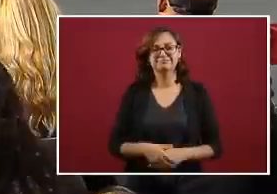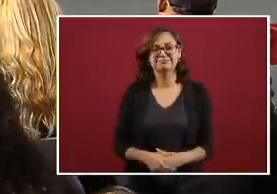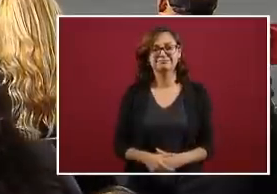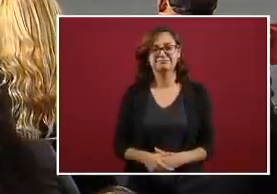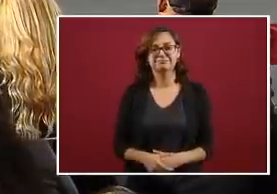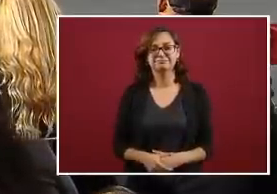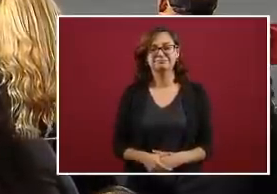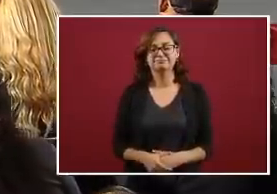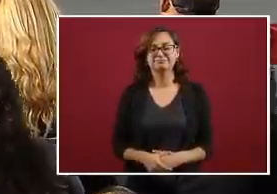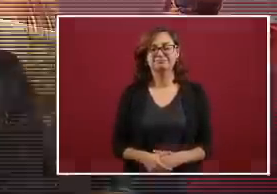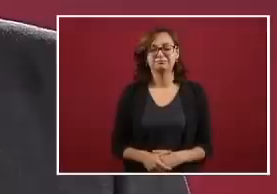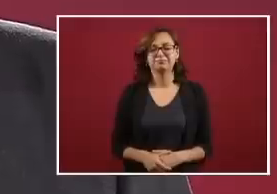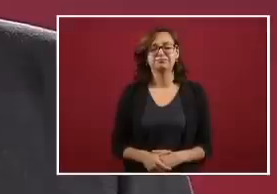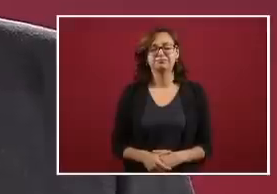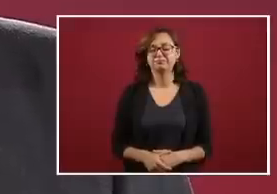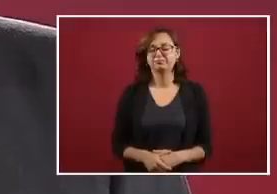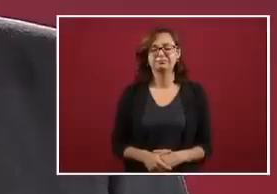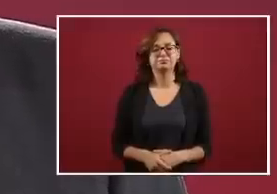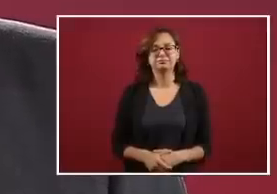Es